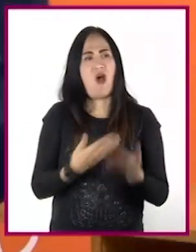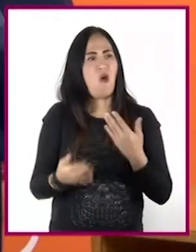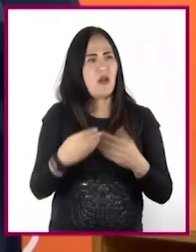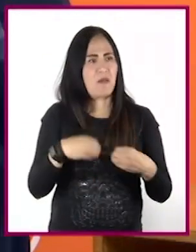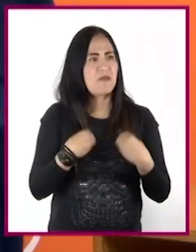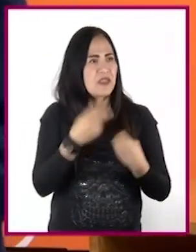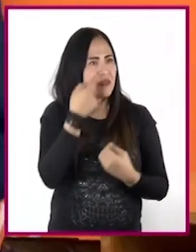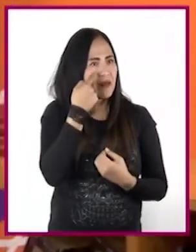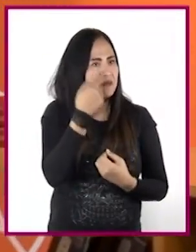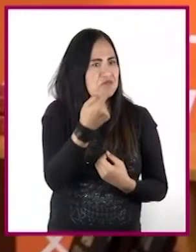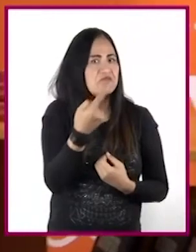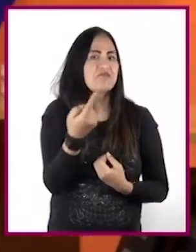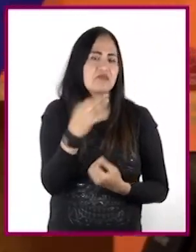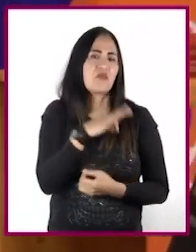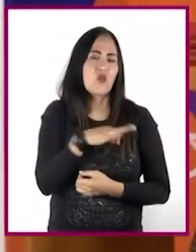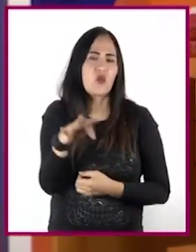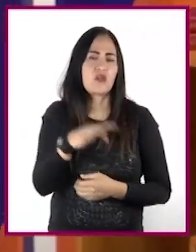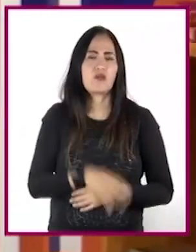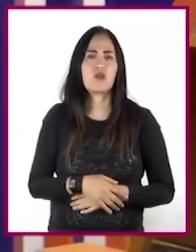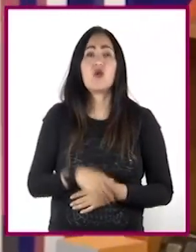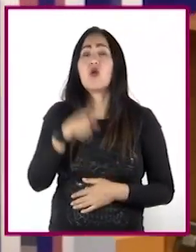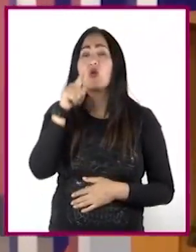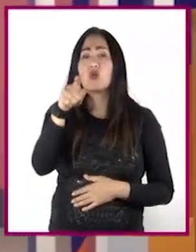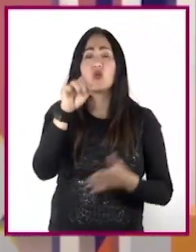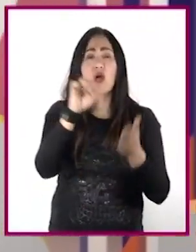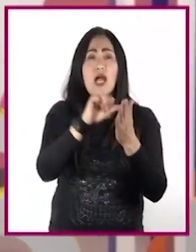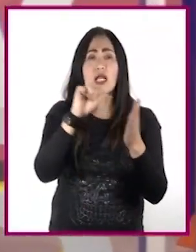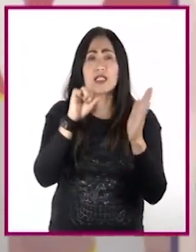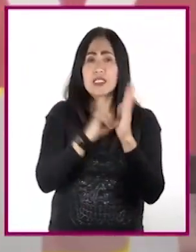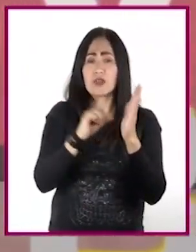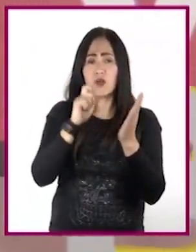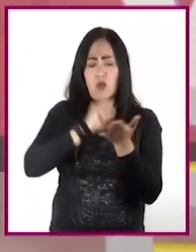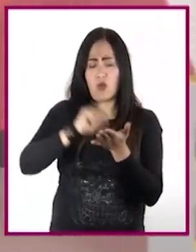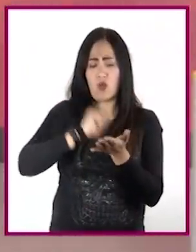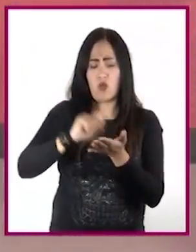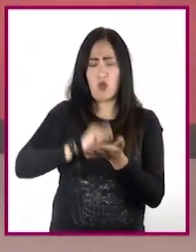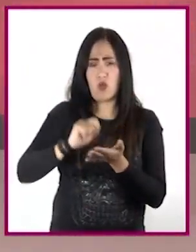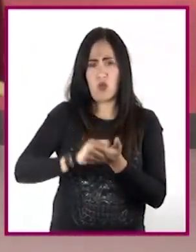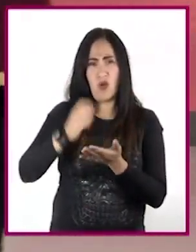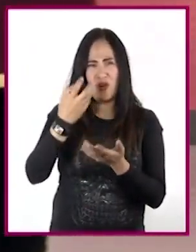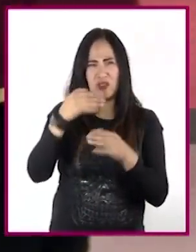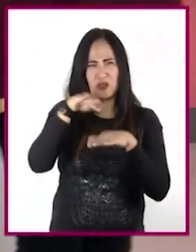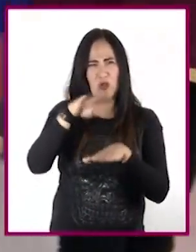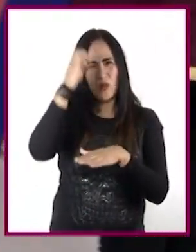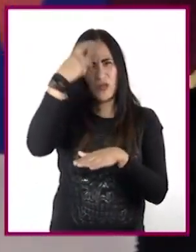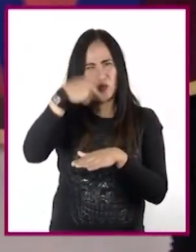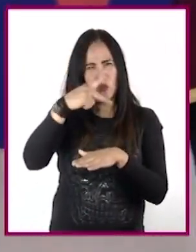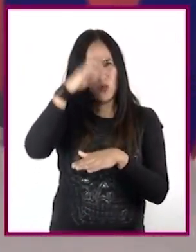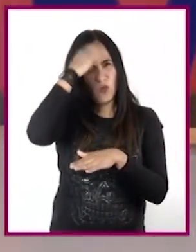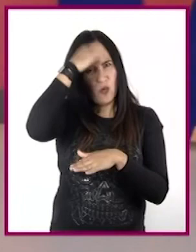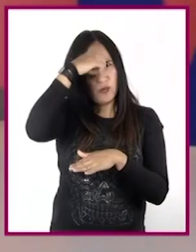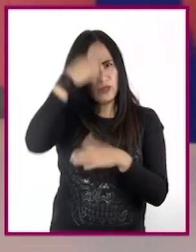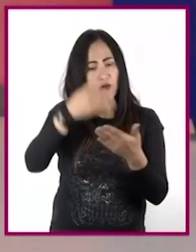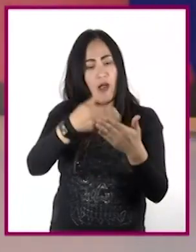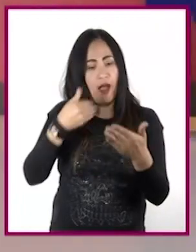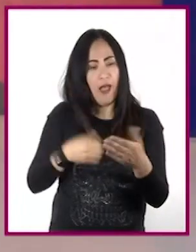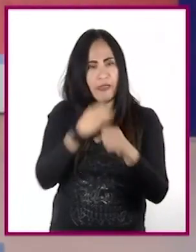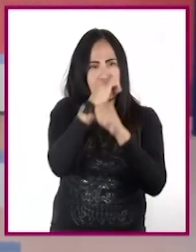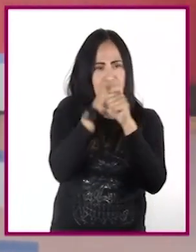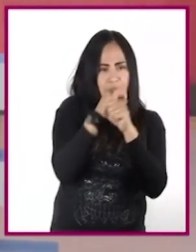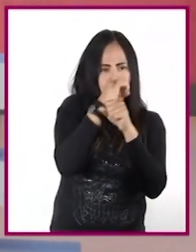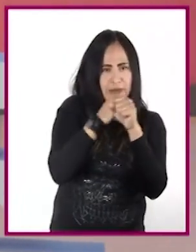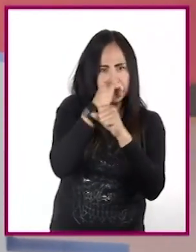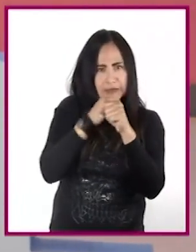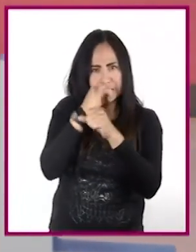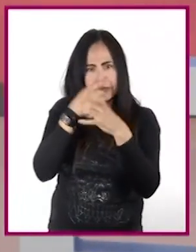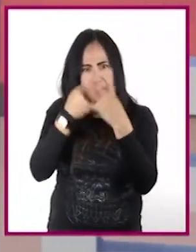cotidianamente. Para redactar un artículo de opinión es necesario estar bien informado, documentar